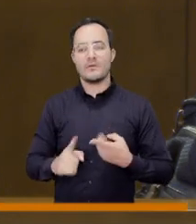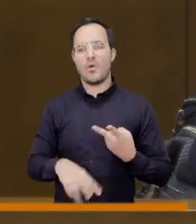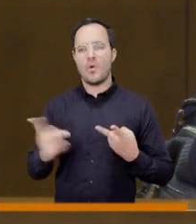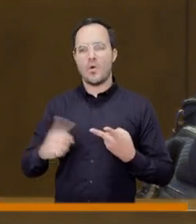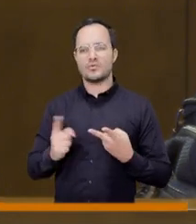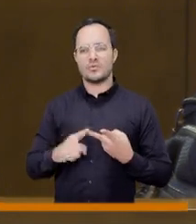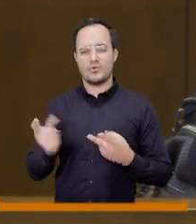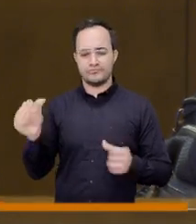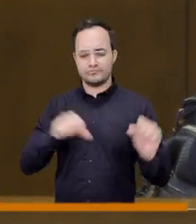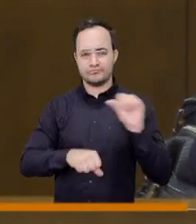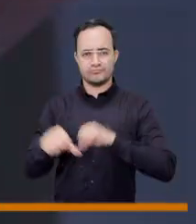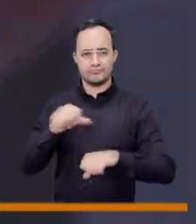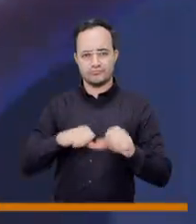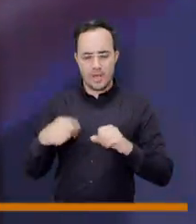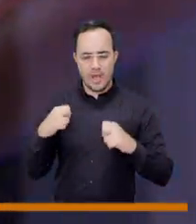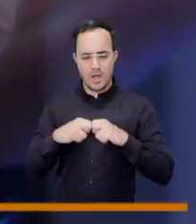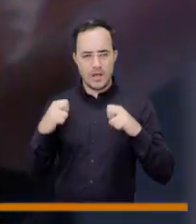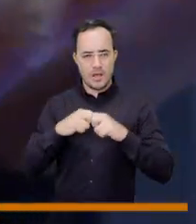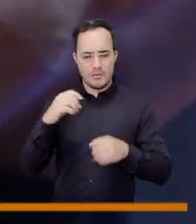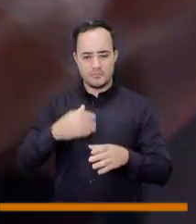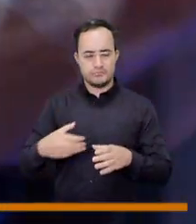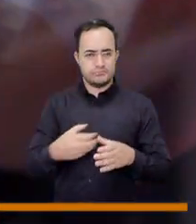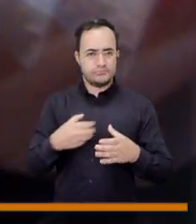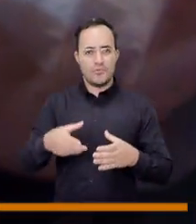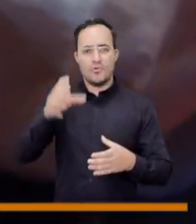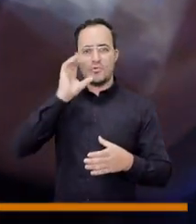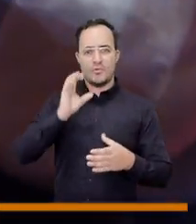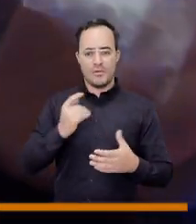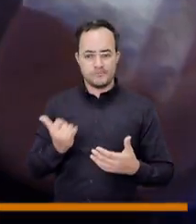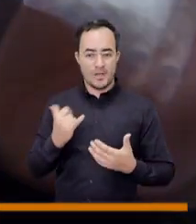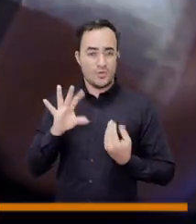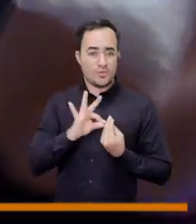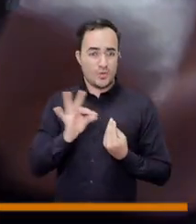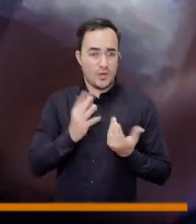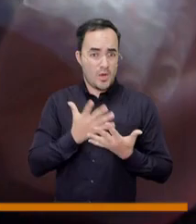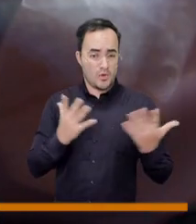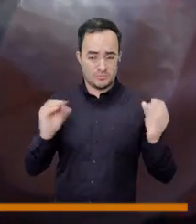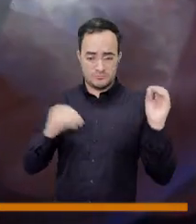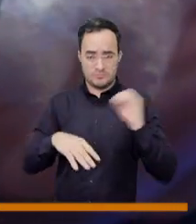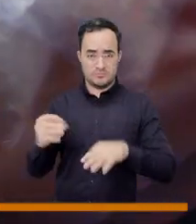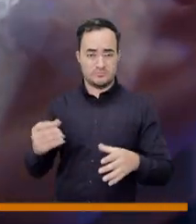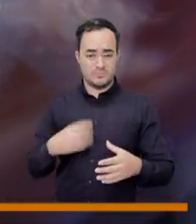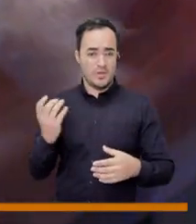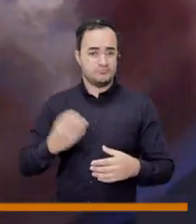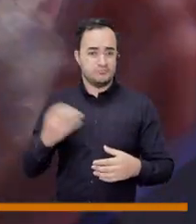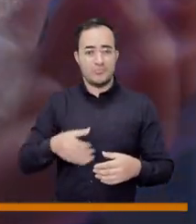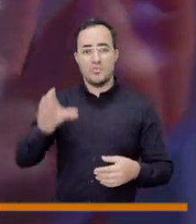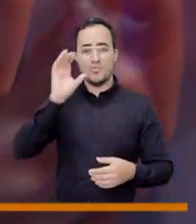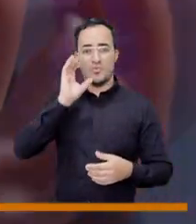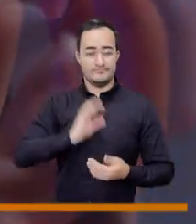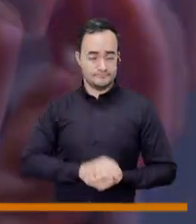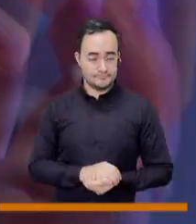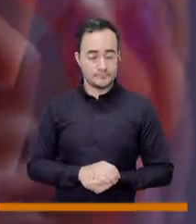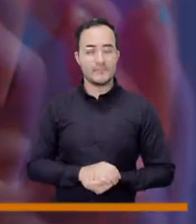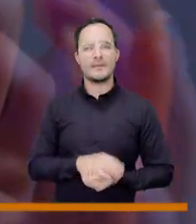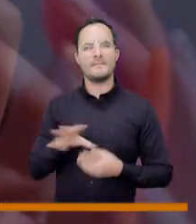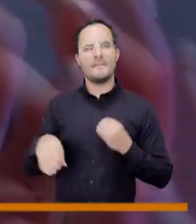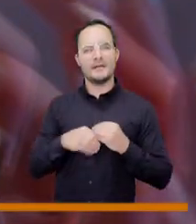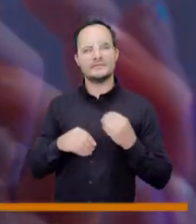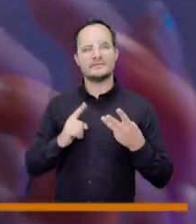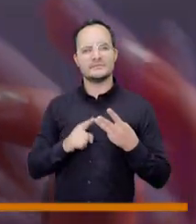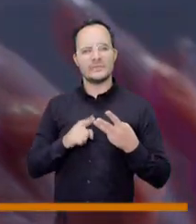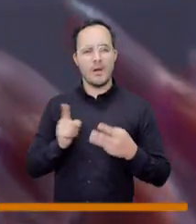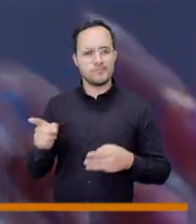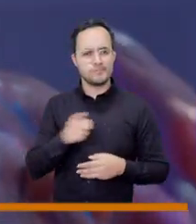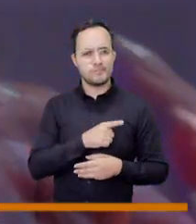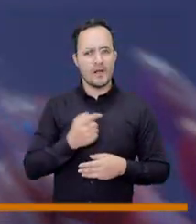de unos cócteles que se preparan con energetizantes con drogas que son de control También tenemos